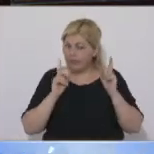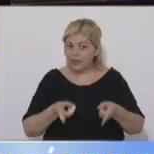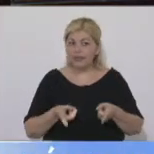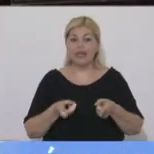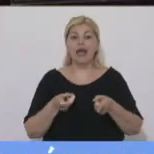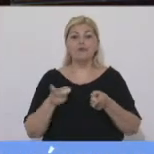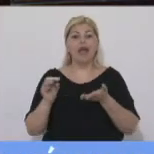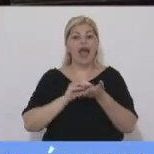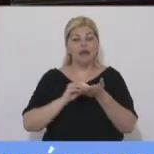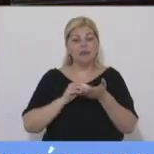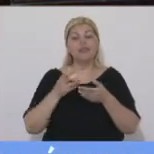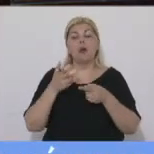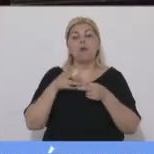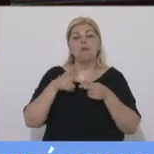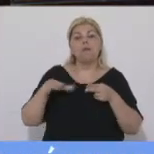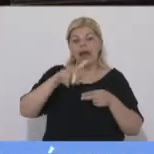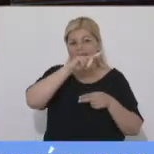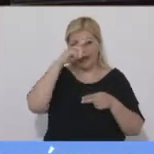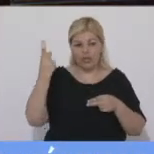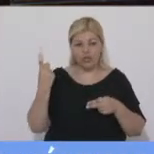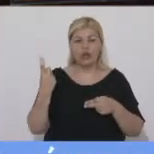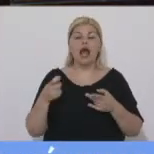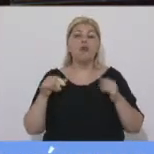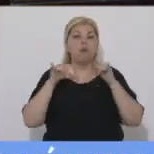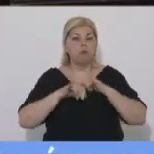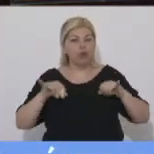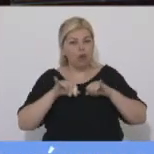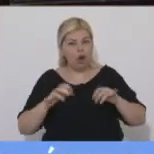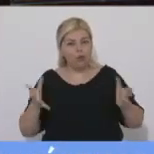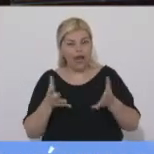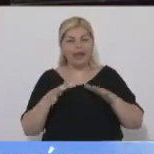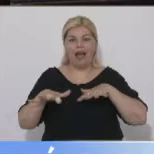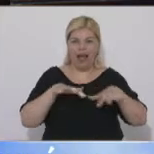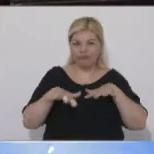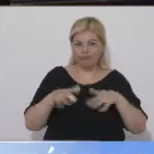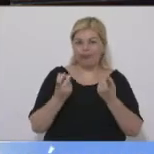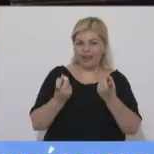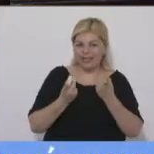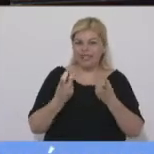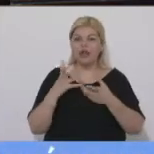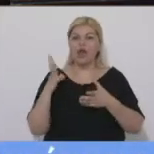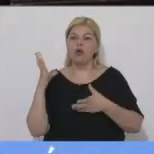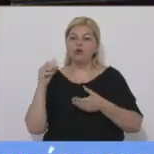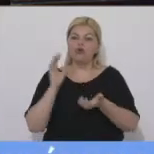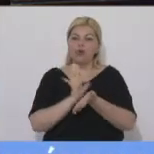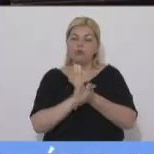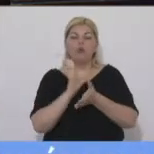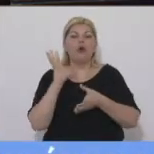Y promoverá las acciones necesarias con el Consejo de Participación Indígena,